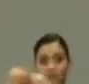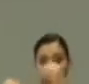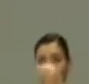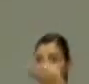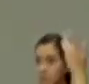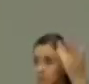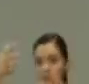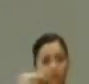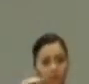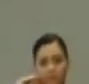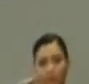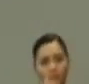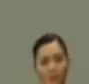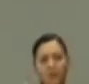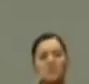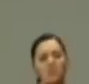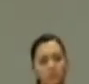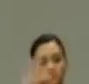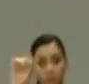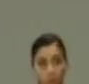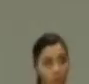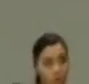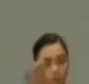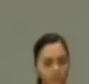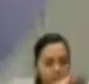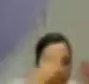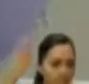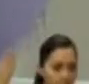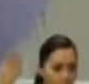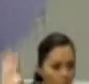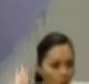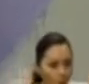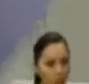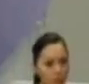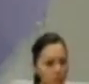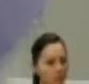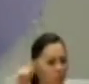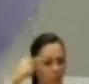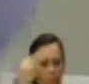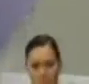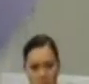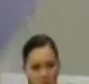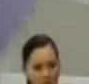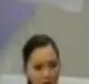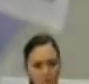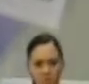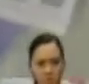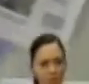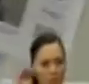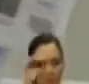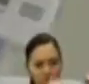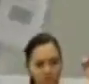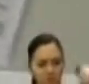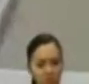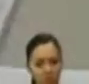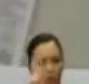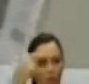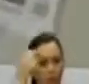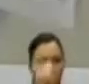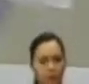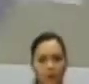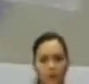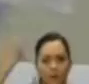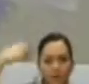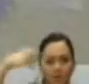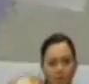comedor al final. ¿Qué impresión da esto? Entonces, que somos unos sinvergüenzas que nos cogimos la mansión de los Isaías para que ahora la